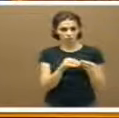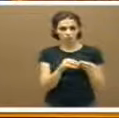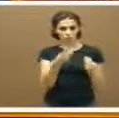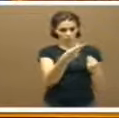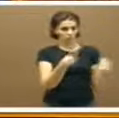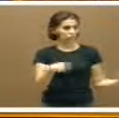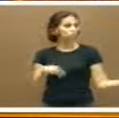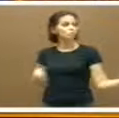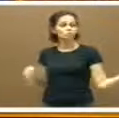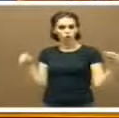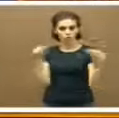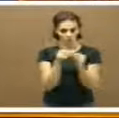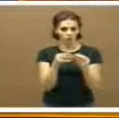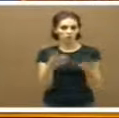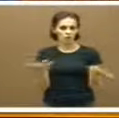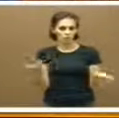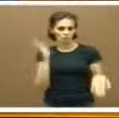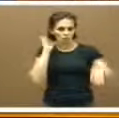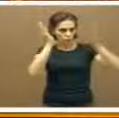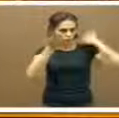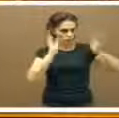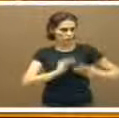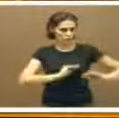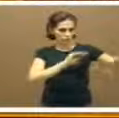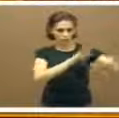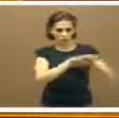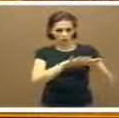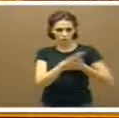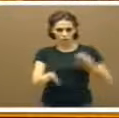con las barbaridades que usted ha comentado.